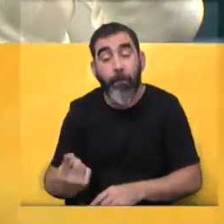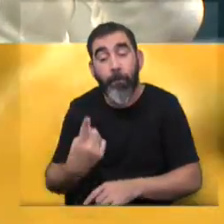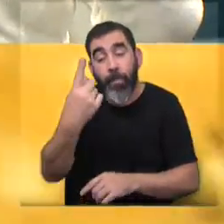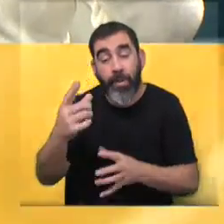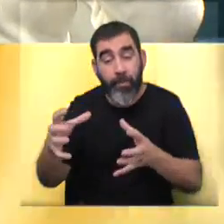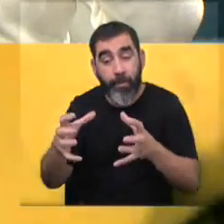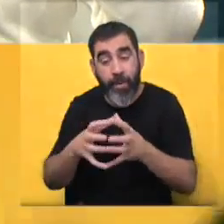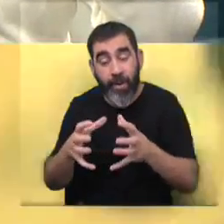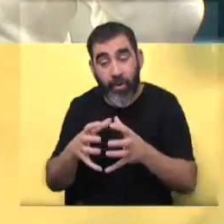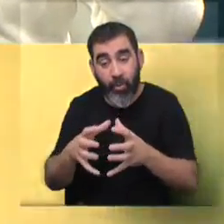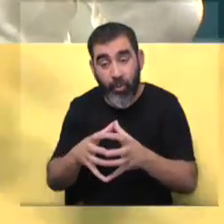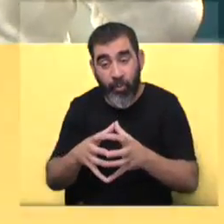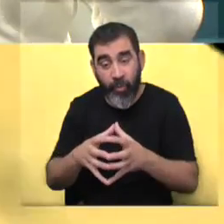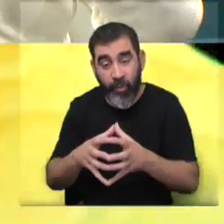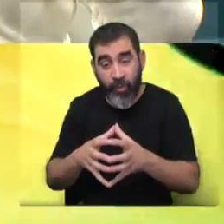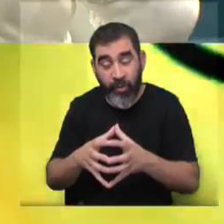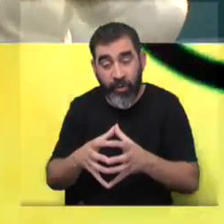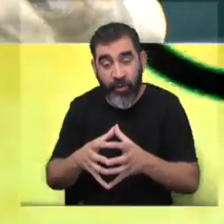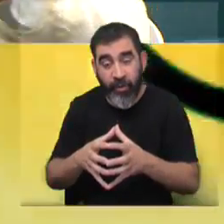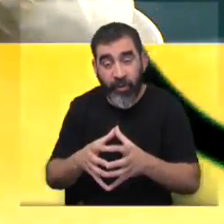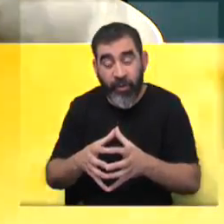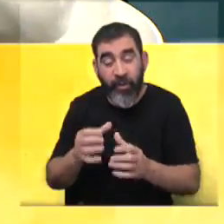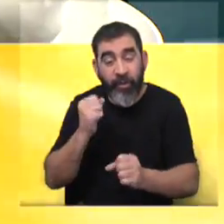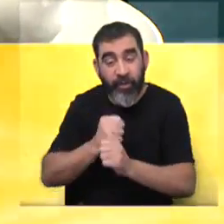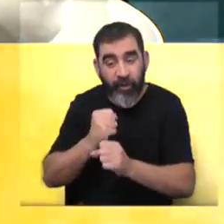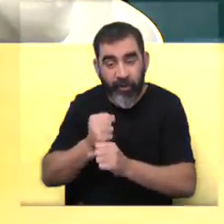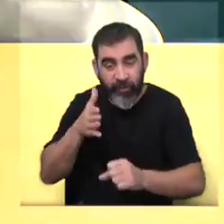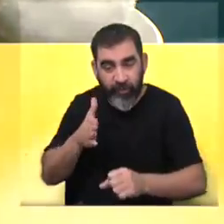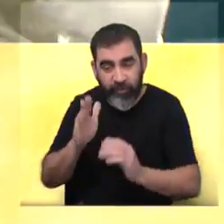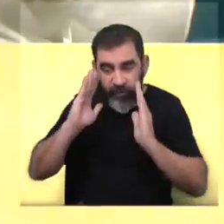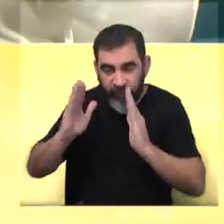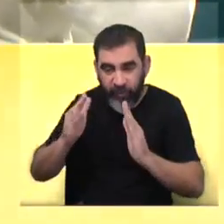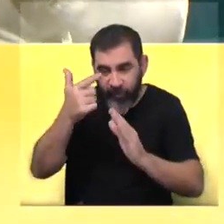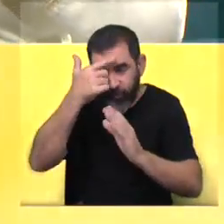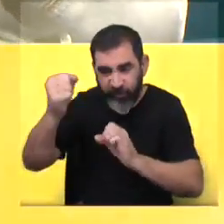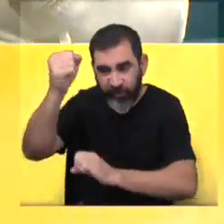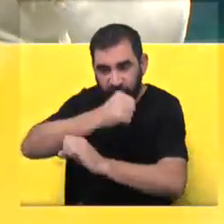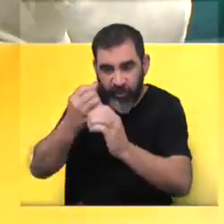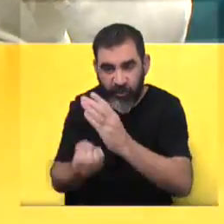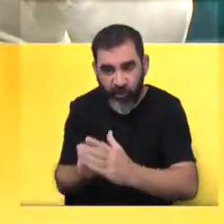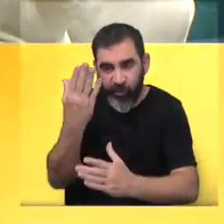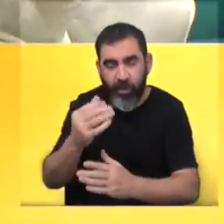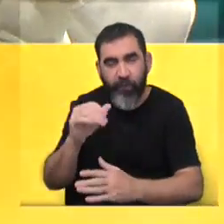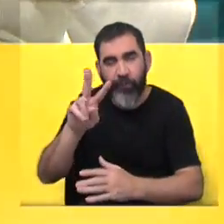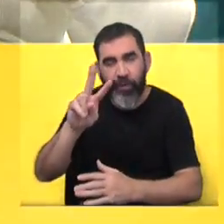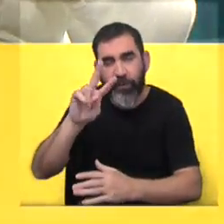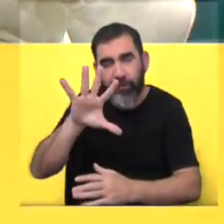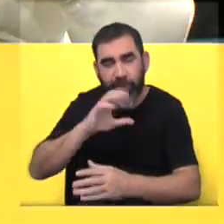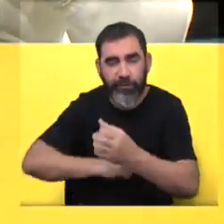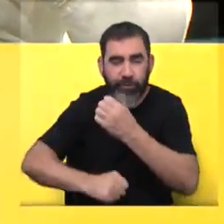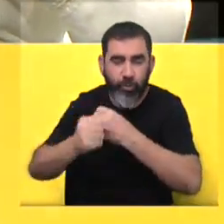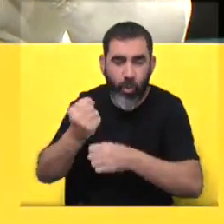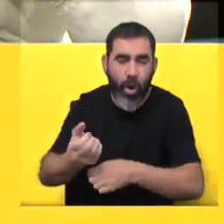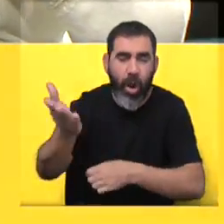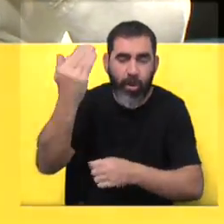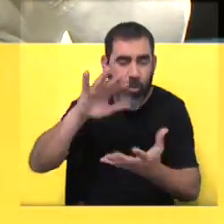grupo de trabajo en peces anuales, pero ya con enfoques con tecnologías más modernas, hace unos 25